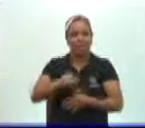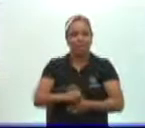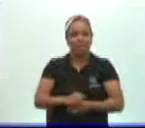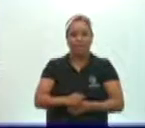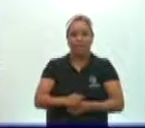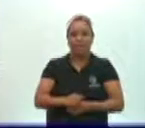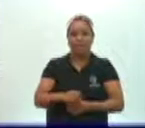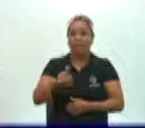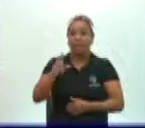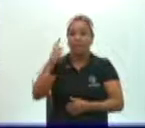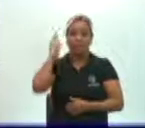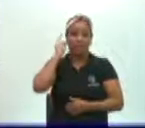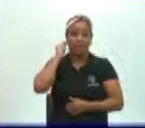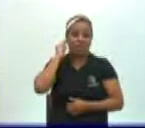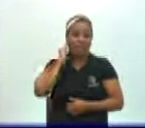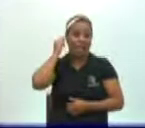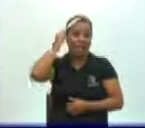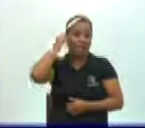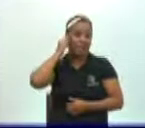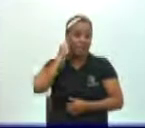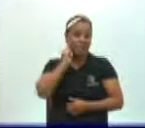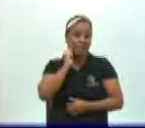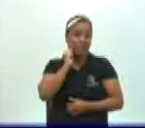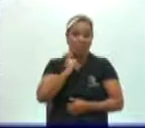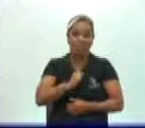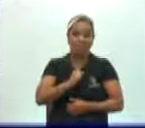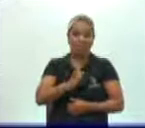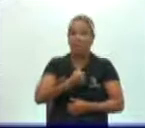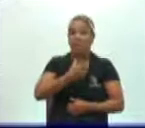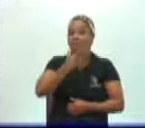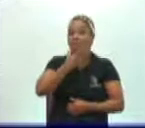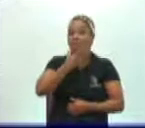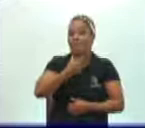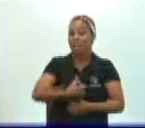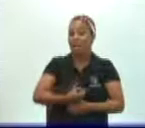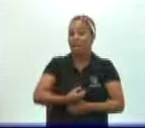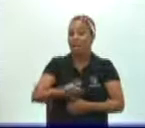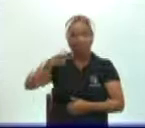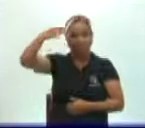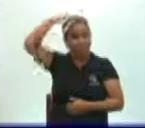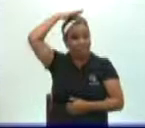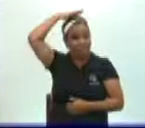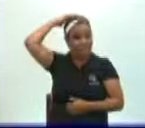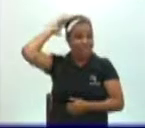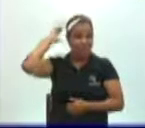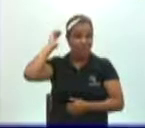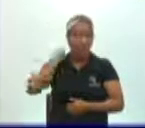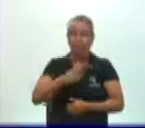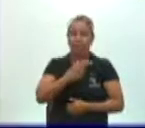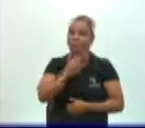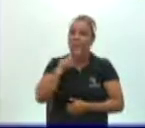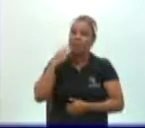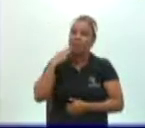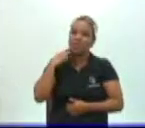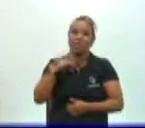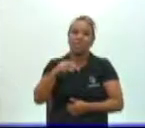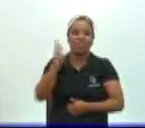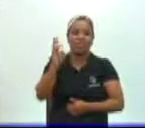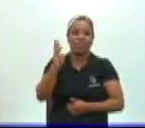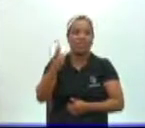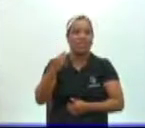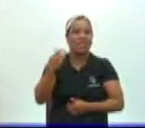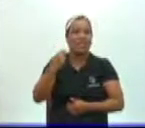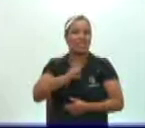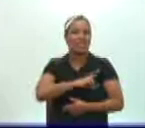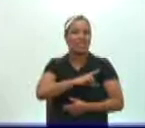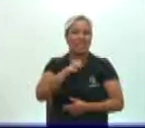San Martín, Hidalgo y Bolívar, con un texto fundacional escrito por nuestro José Martí en la Edad de Oro. Me refiero a tres héroes que salió en